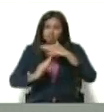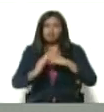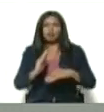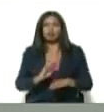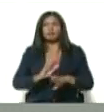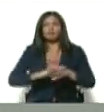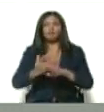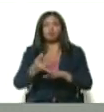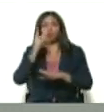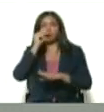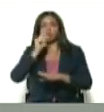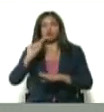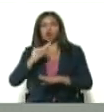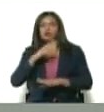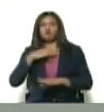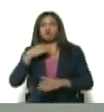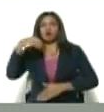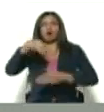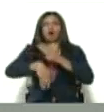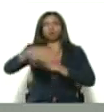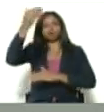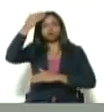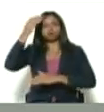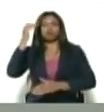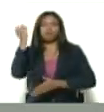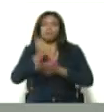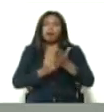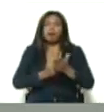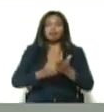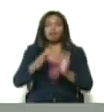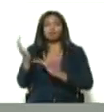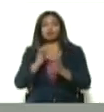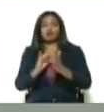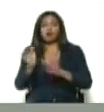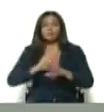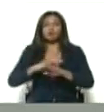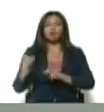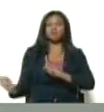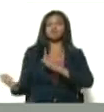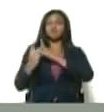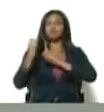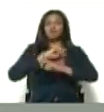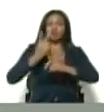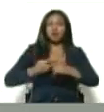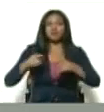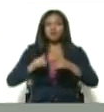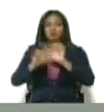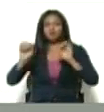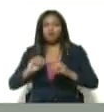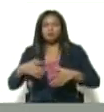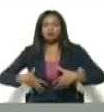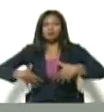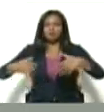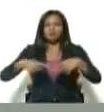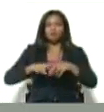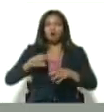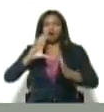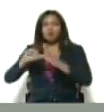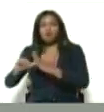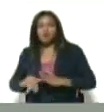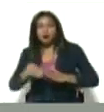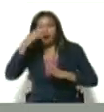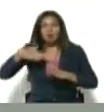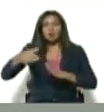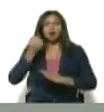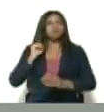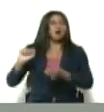un antioligárquico, por eso matan a Jesús, porque enfrentaba a las oligarquías de entonces que se enriquecían y robaban a los pueblos,